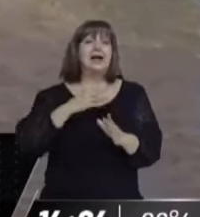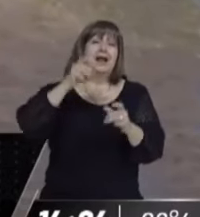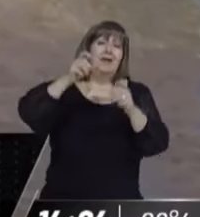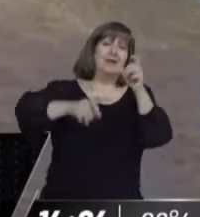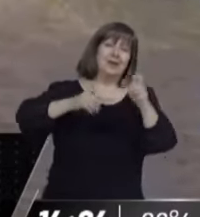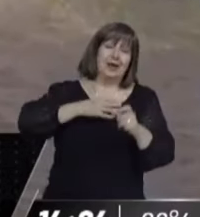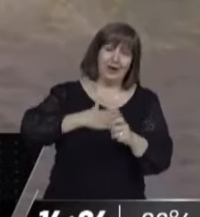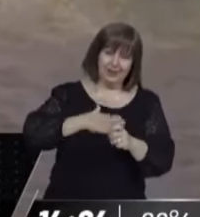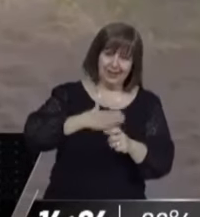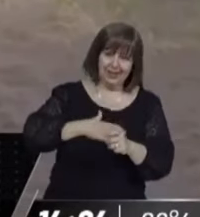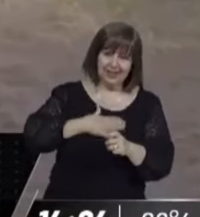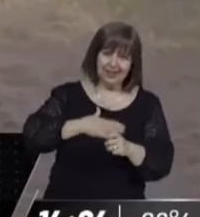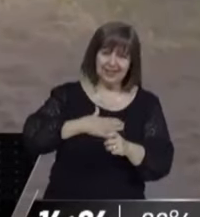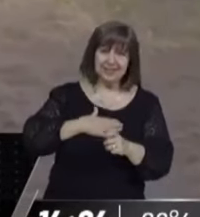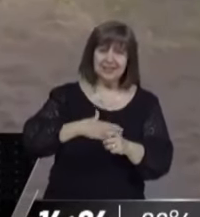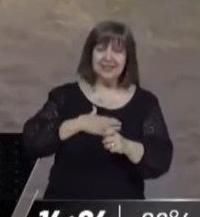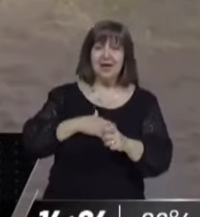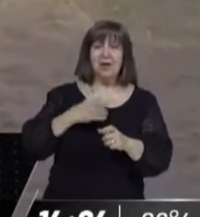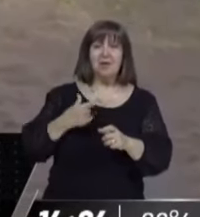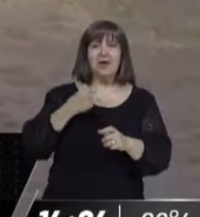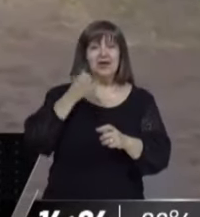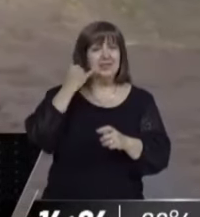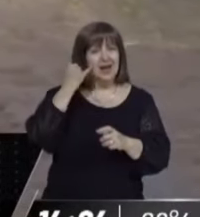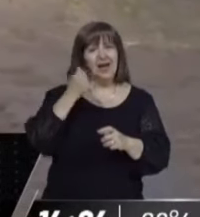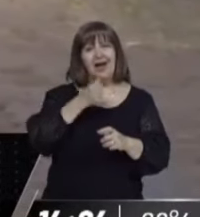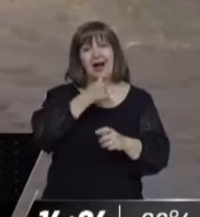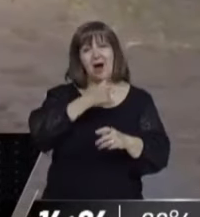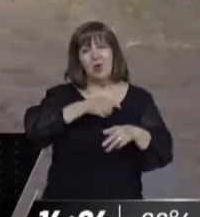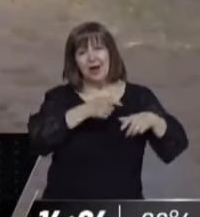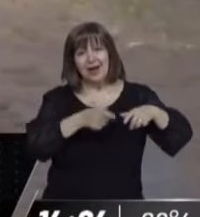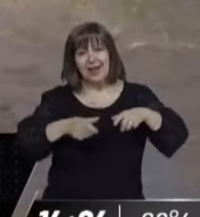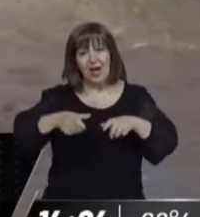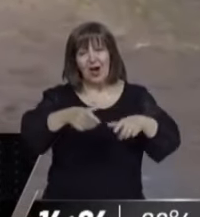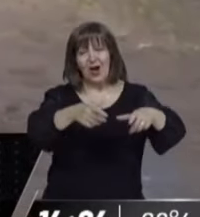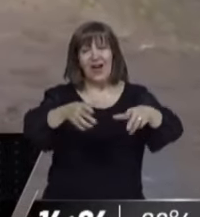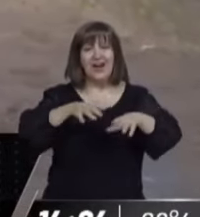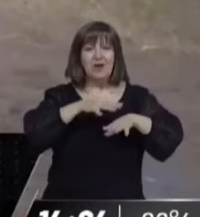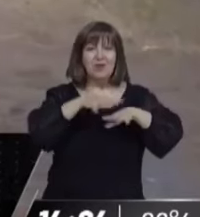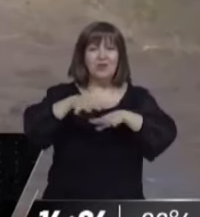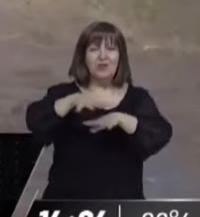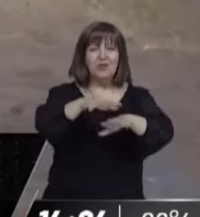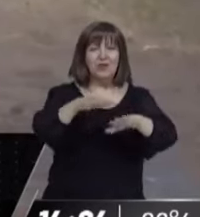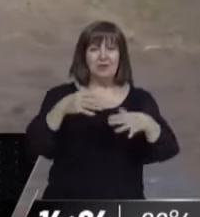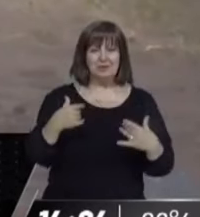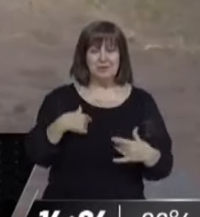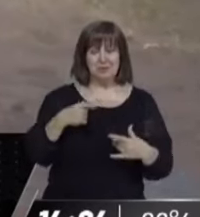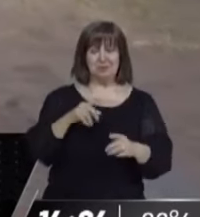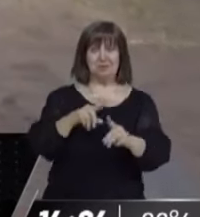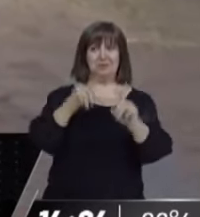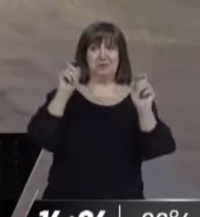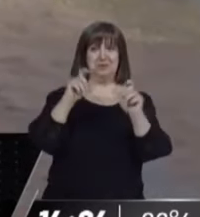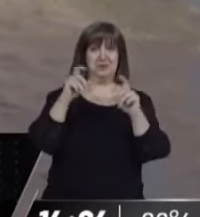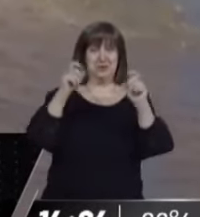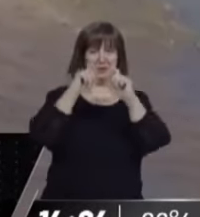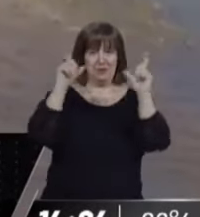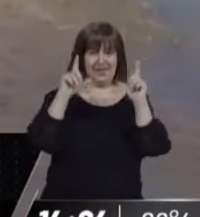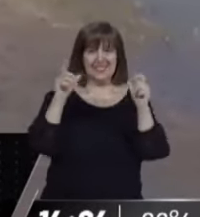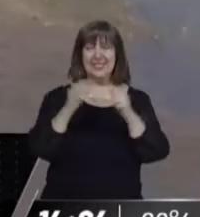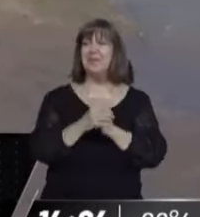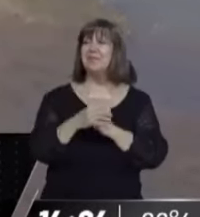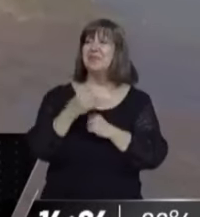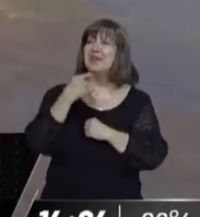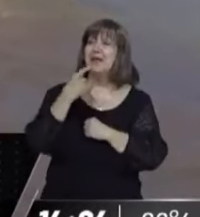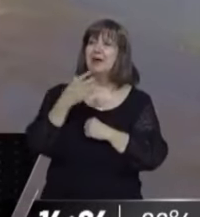acá porque tiene el río con agua, no, para nosotros es una novedad, para muchos una novedad. Estamos a 200, más o menos, claro.